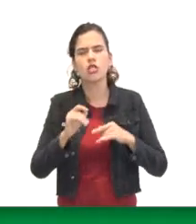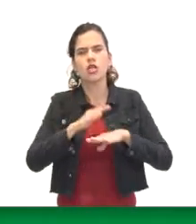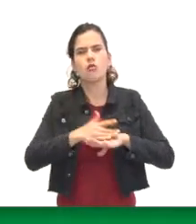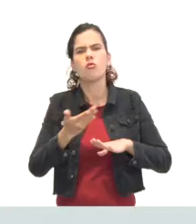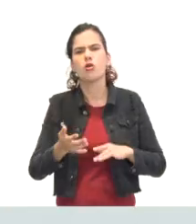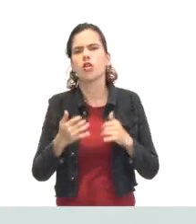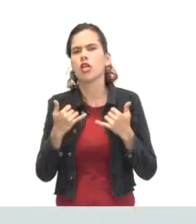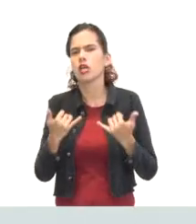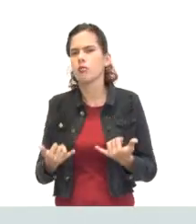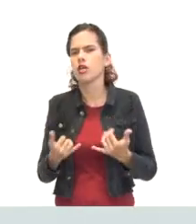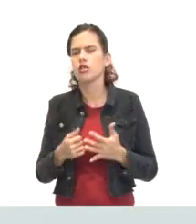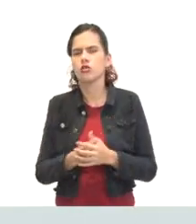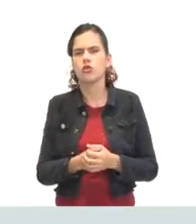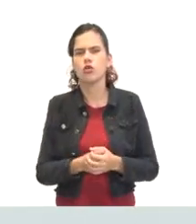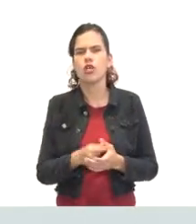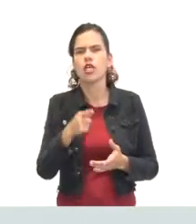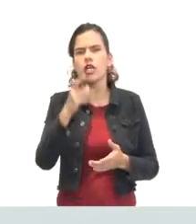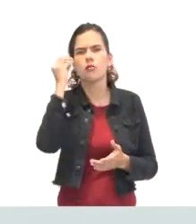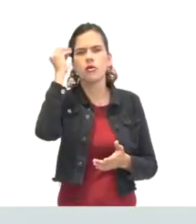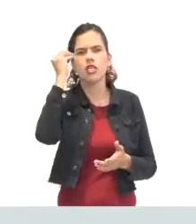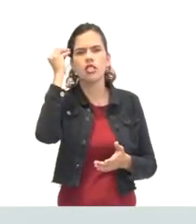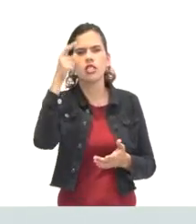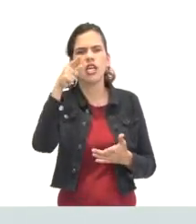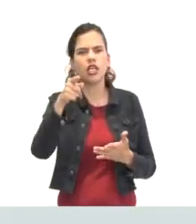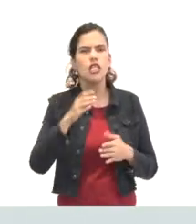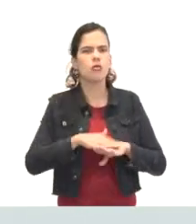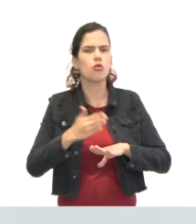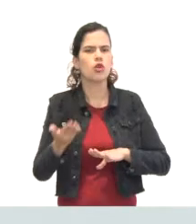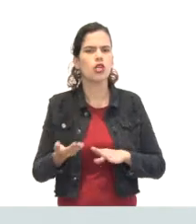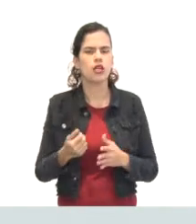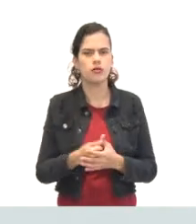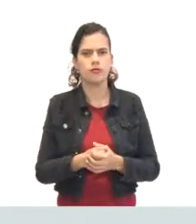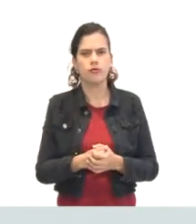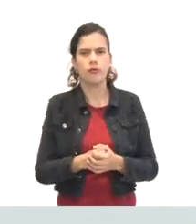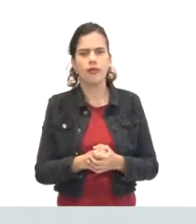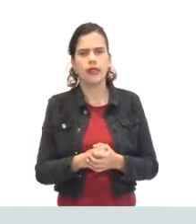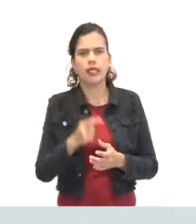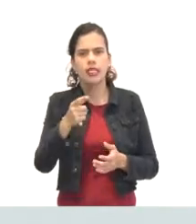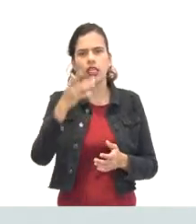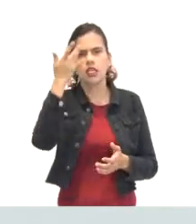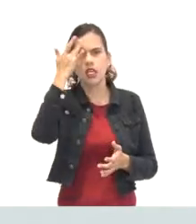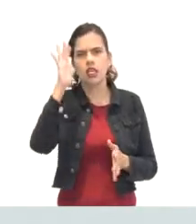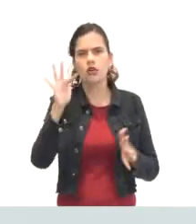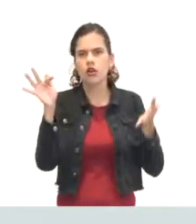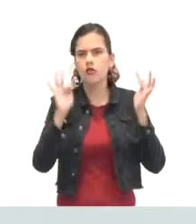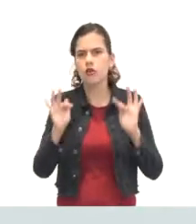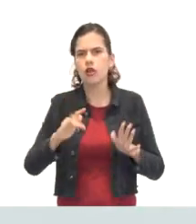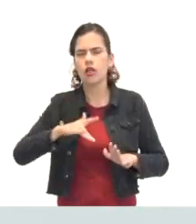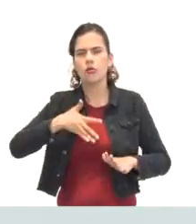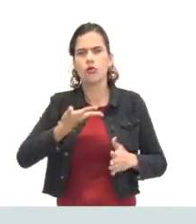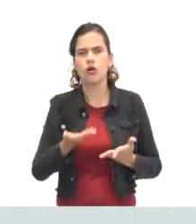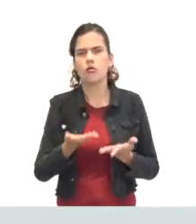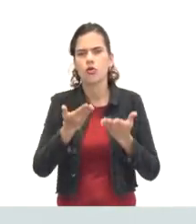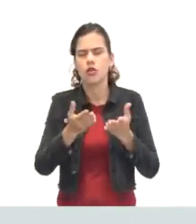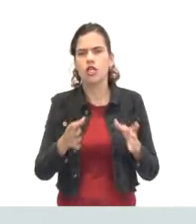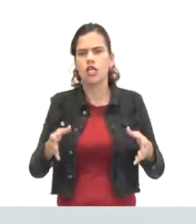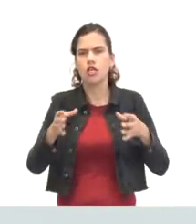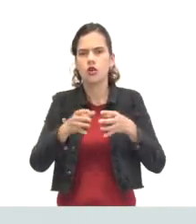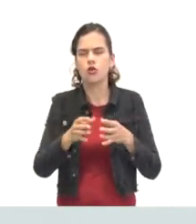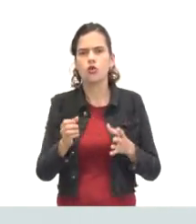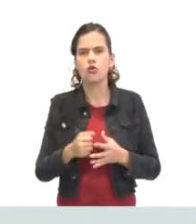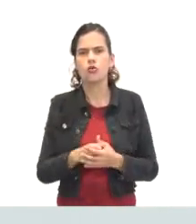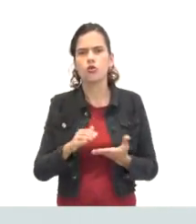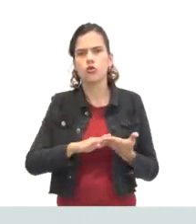qué sucedió, cuál es la opinión que tiene al respecto, si él consigue alguna manera en la que podamos dar en grupo, en